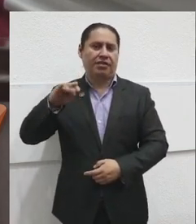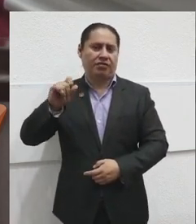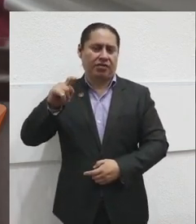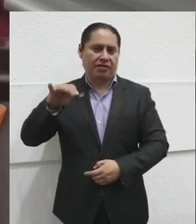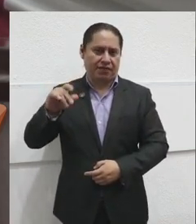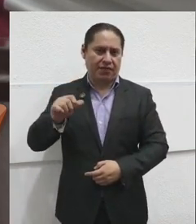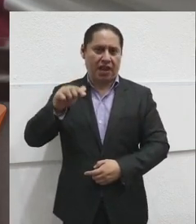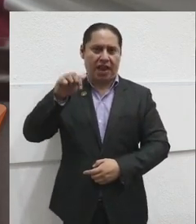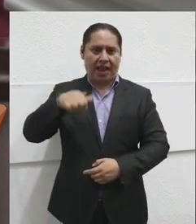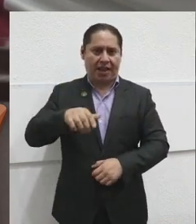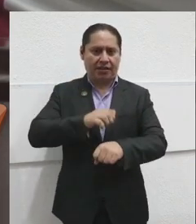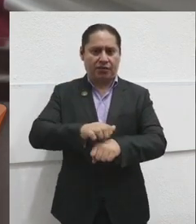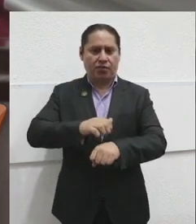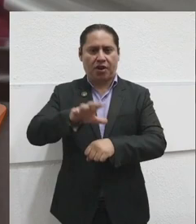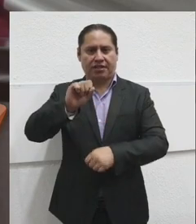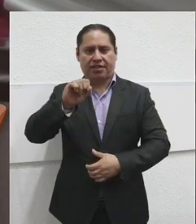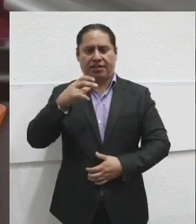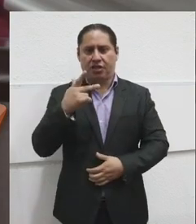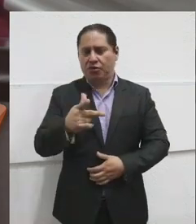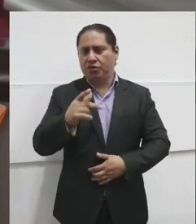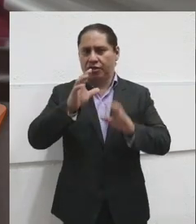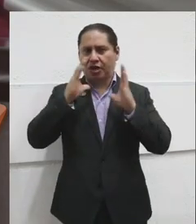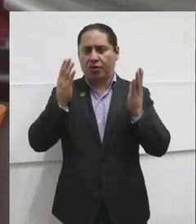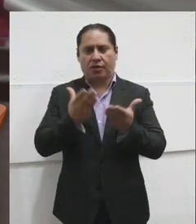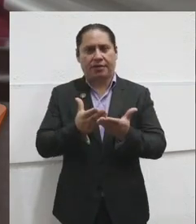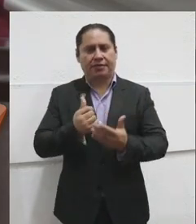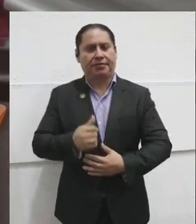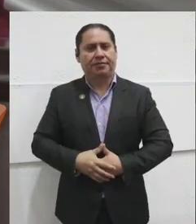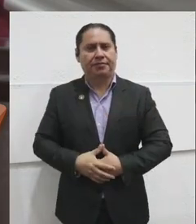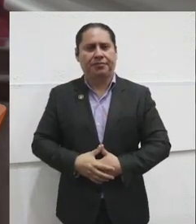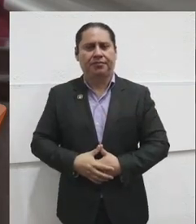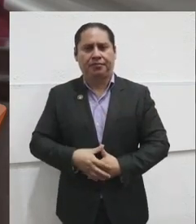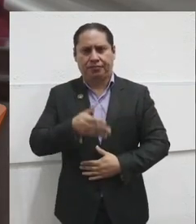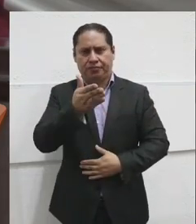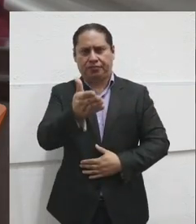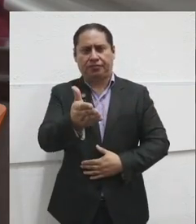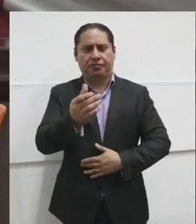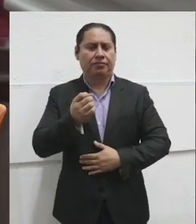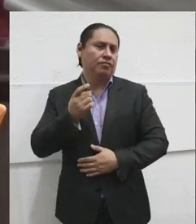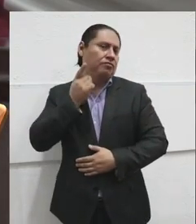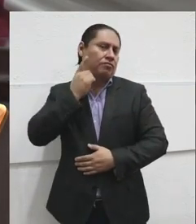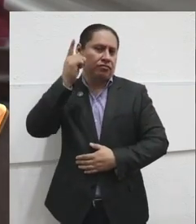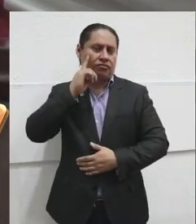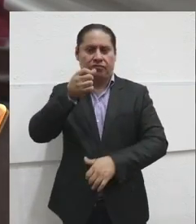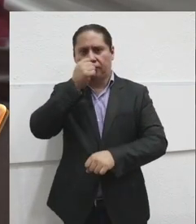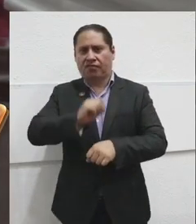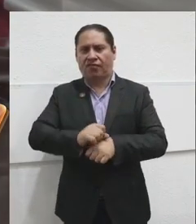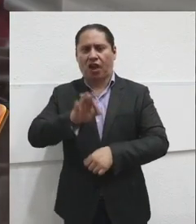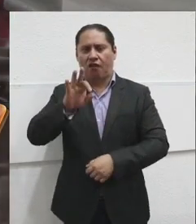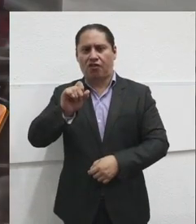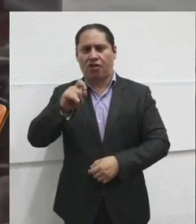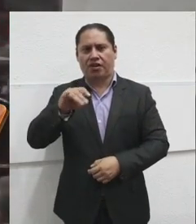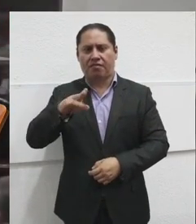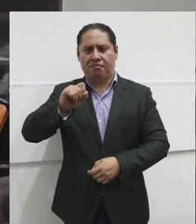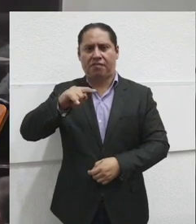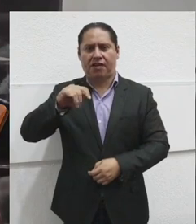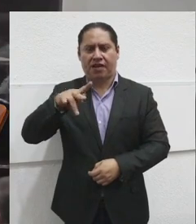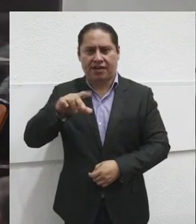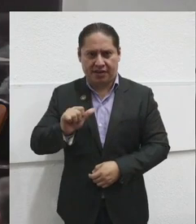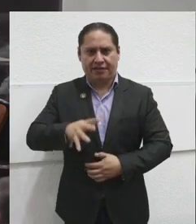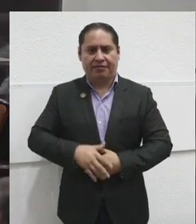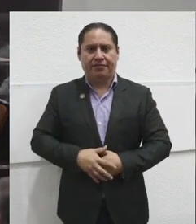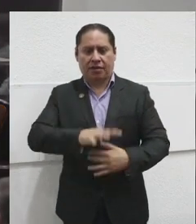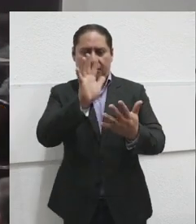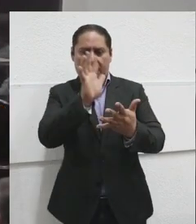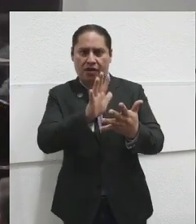de esta 68ª legislatura. Por lo que solicito a la diputada secretaria Flor de María Esponda Torres